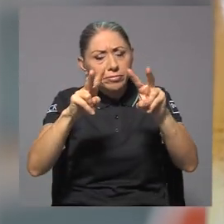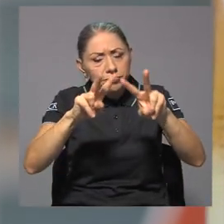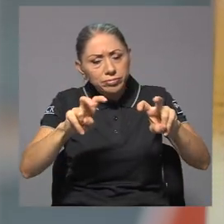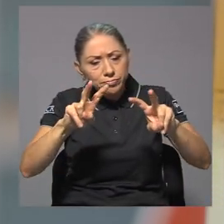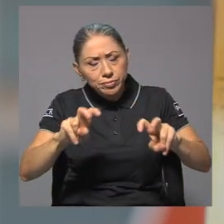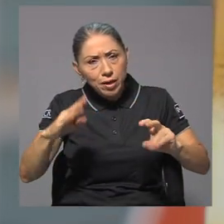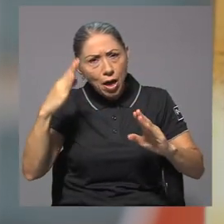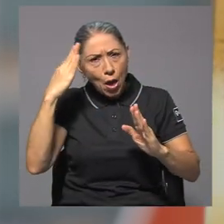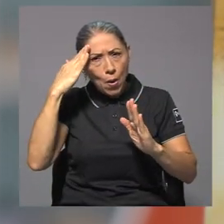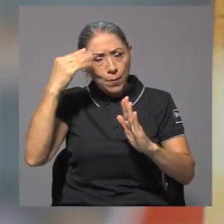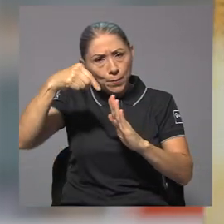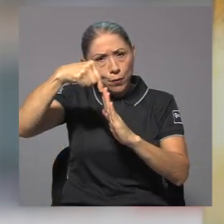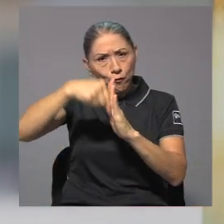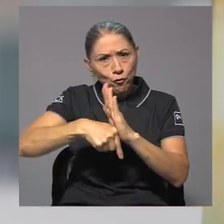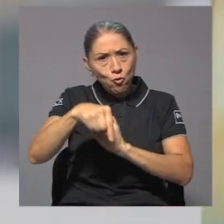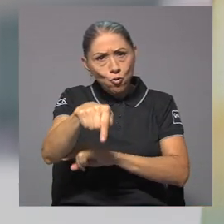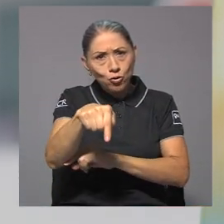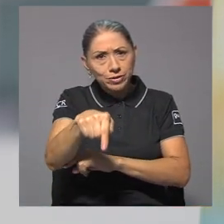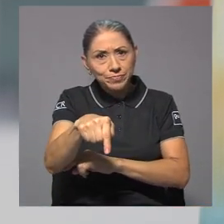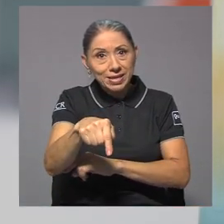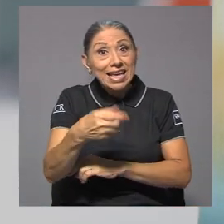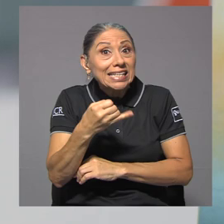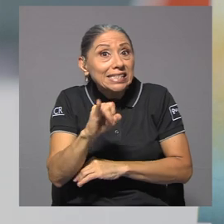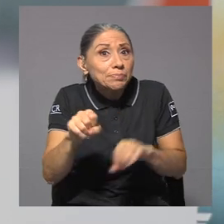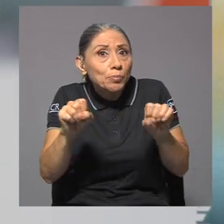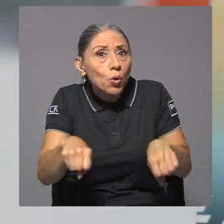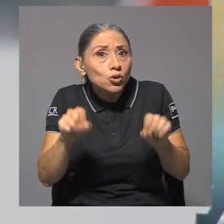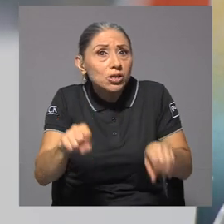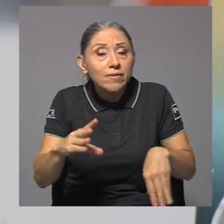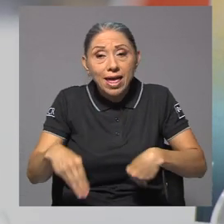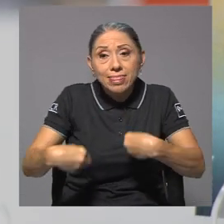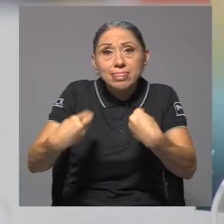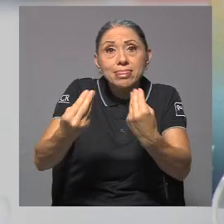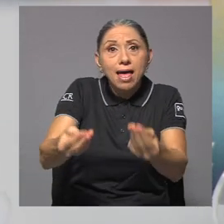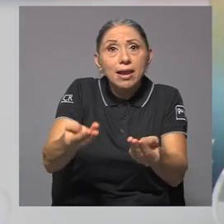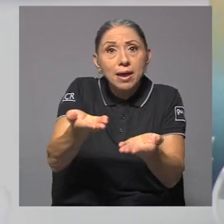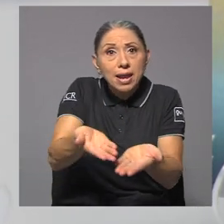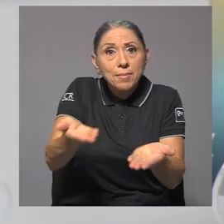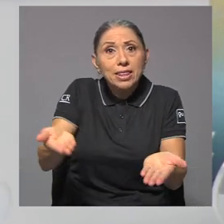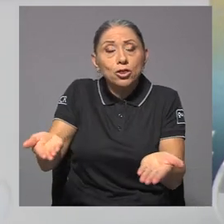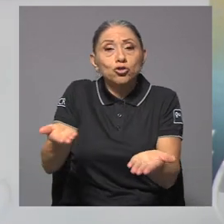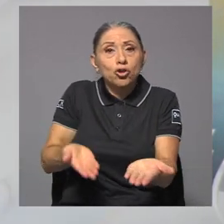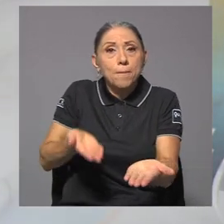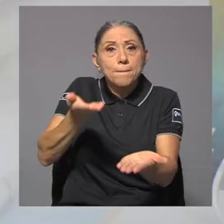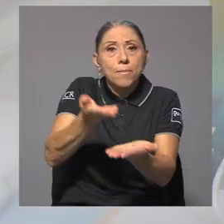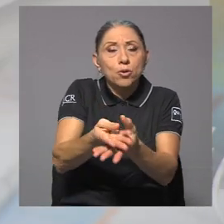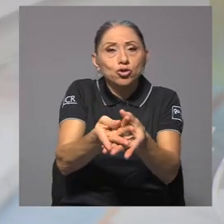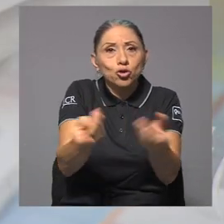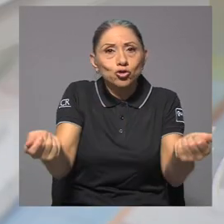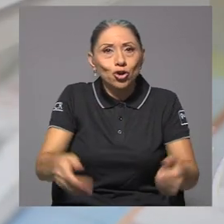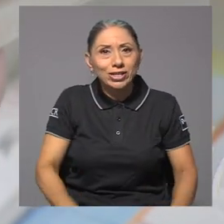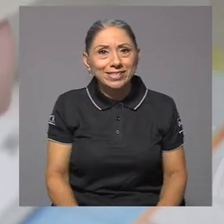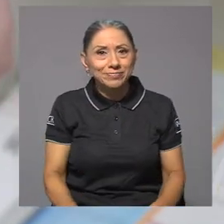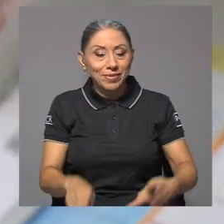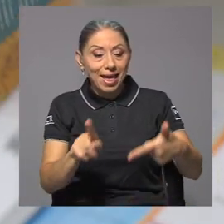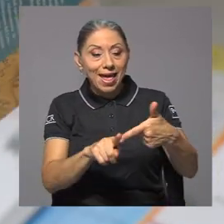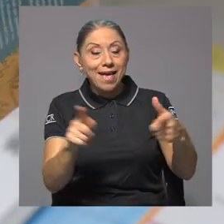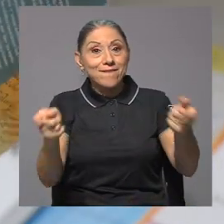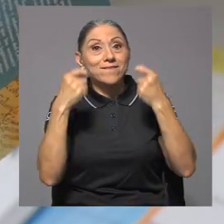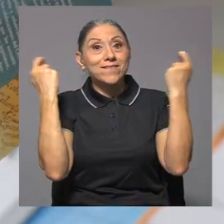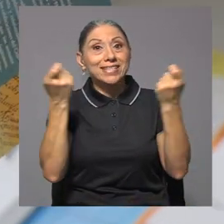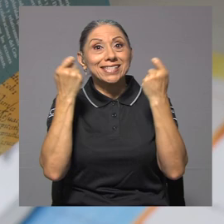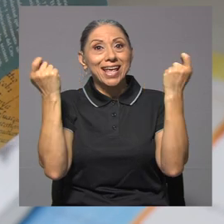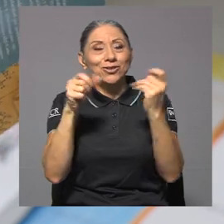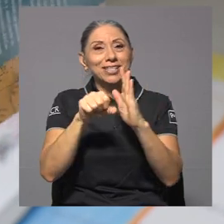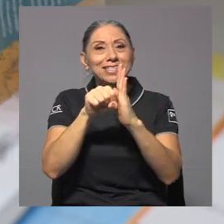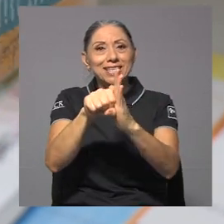profundizar en su conocimiento y de ser posible aportar elementos para que se propongan soluciones festejos